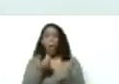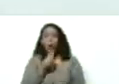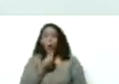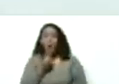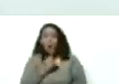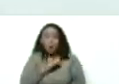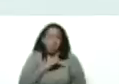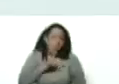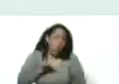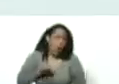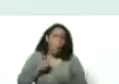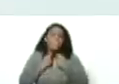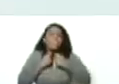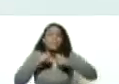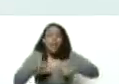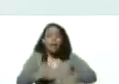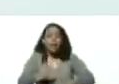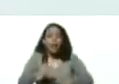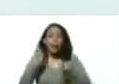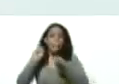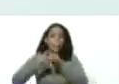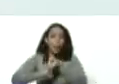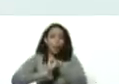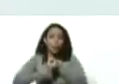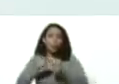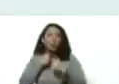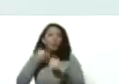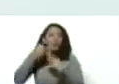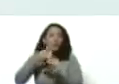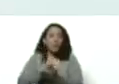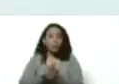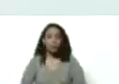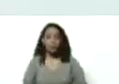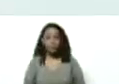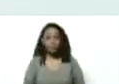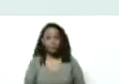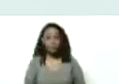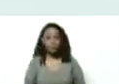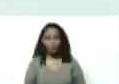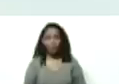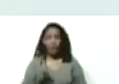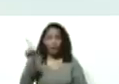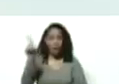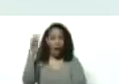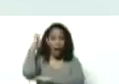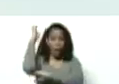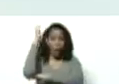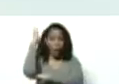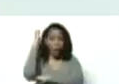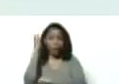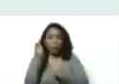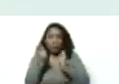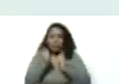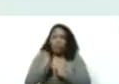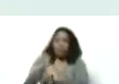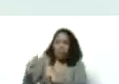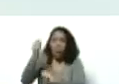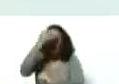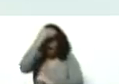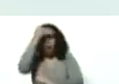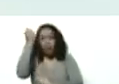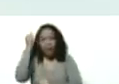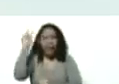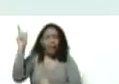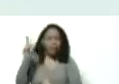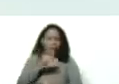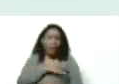dolor de perder a su esposa. Y que en Europa, tratando de olvidar las penas,